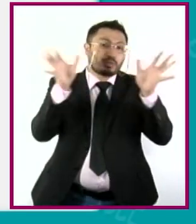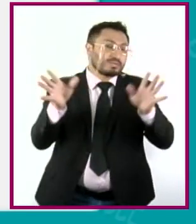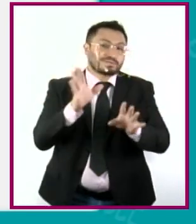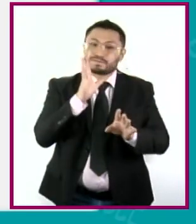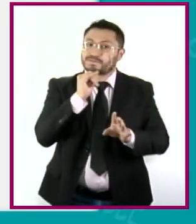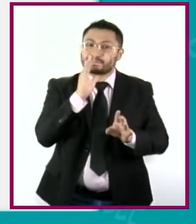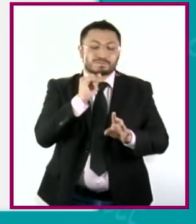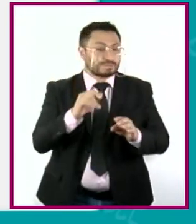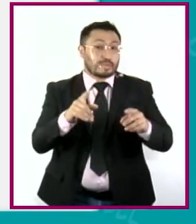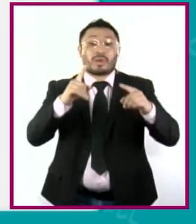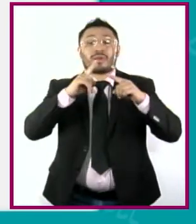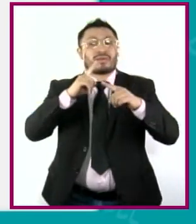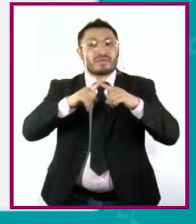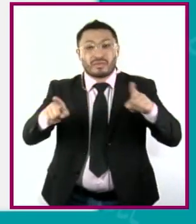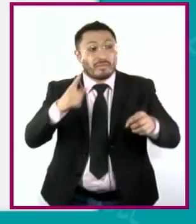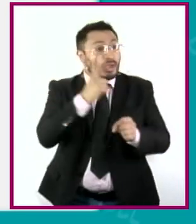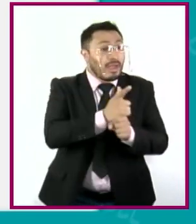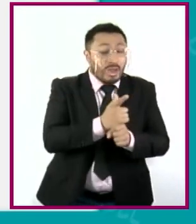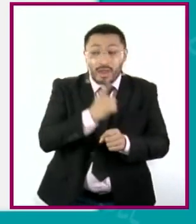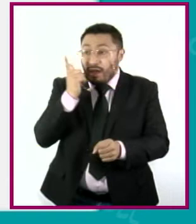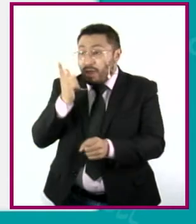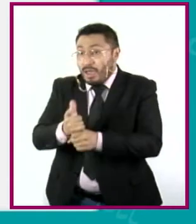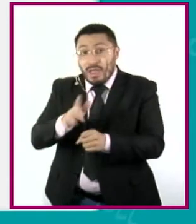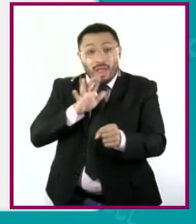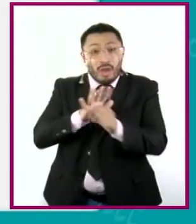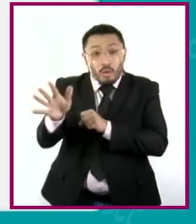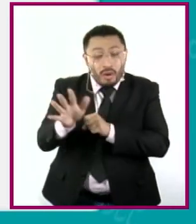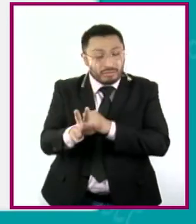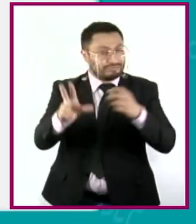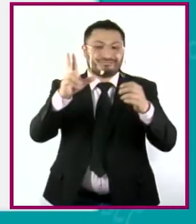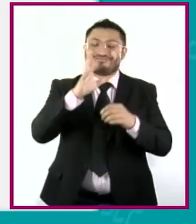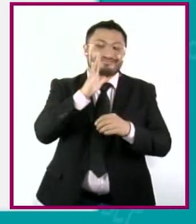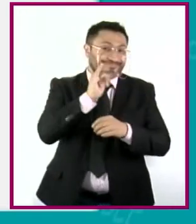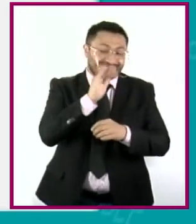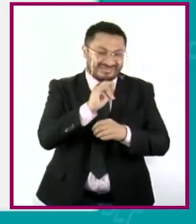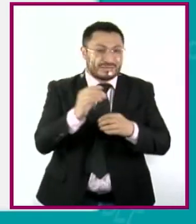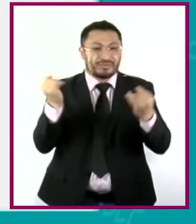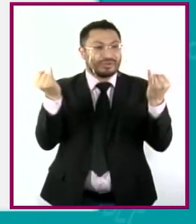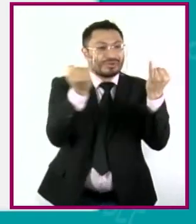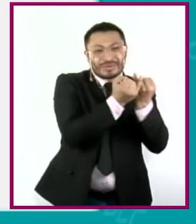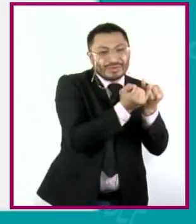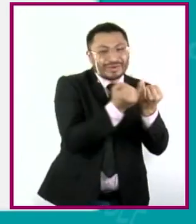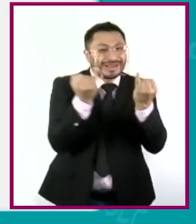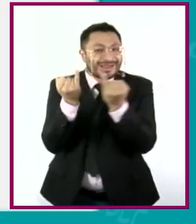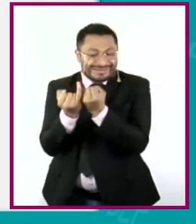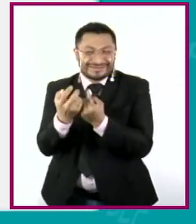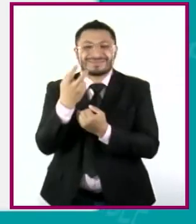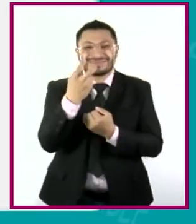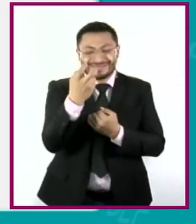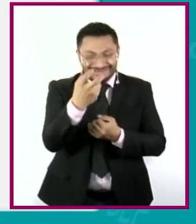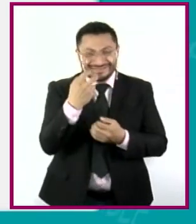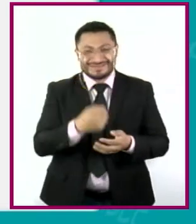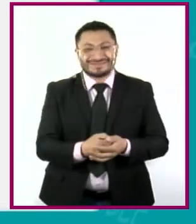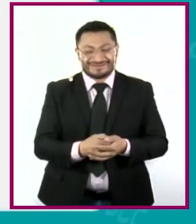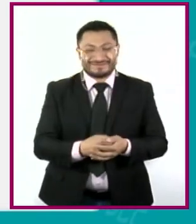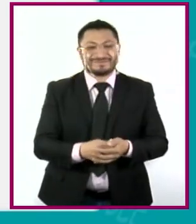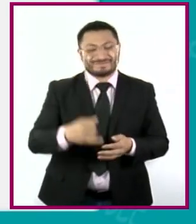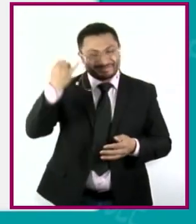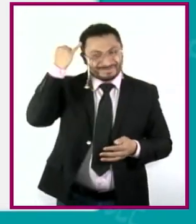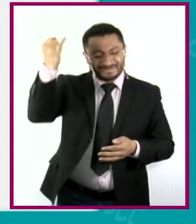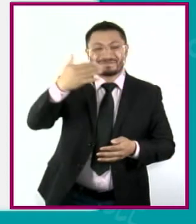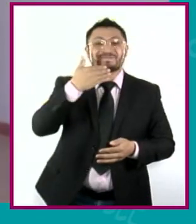puede distinguir el estado inicial del estado final. Esa es una buena